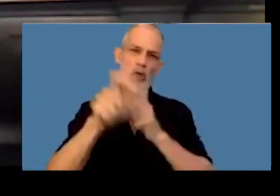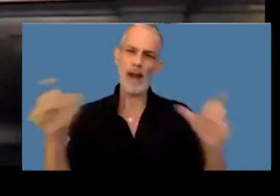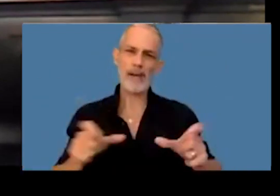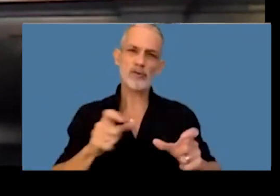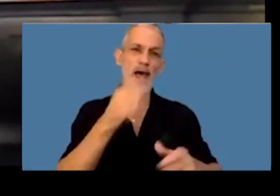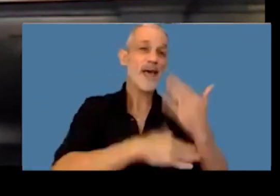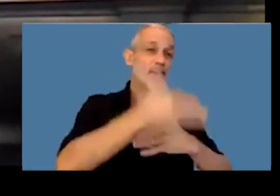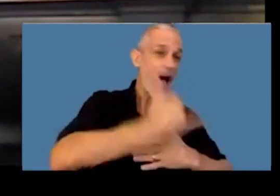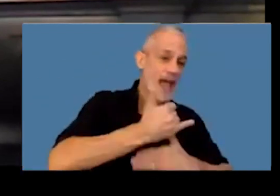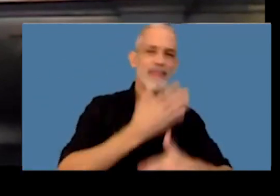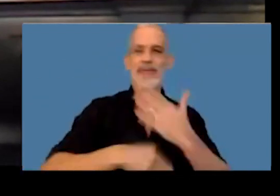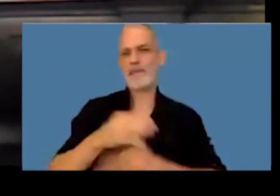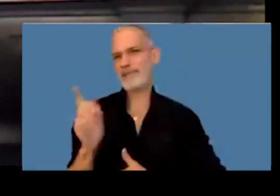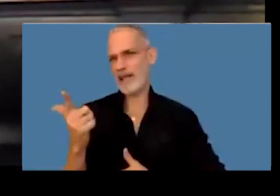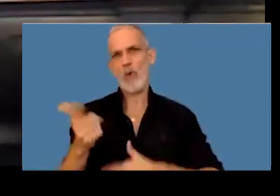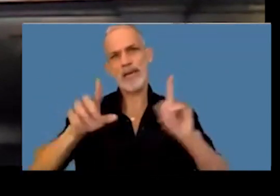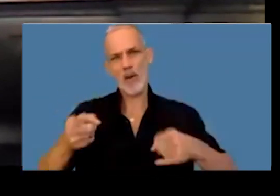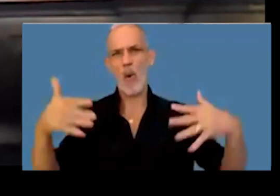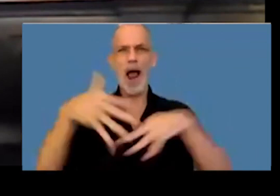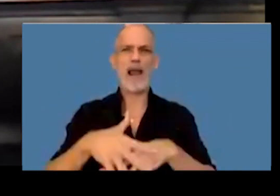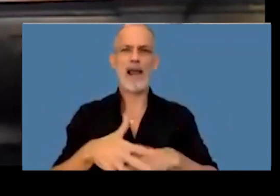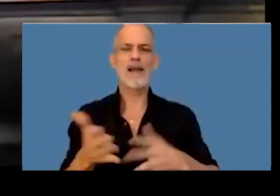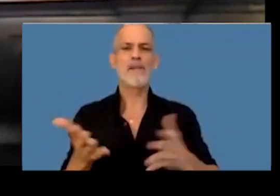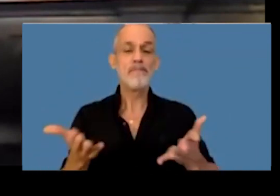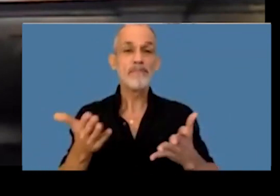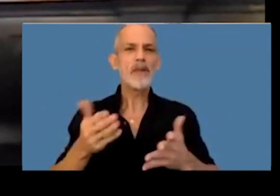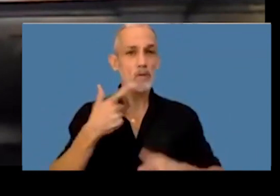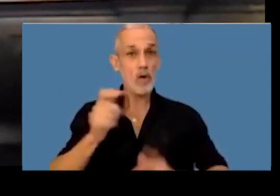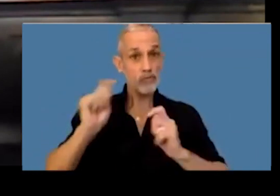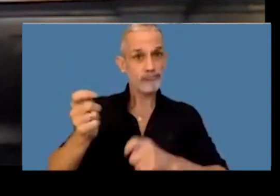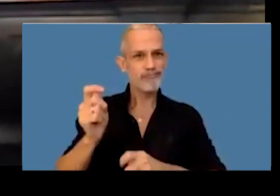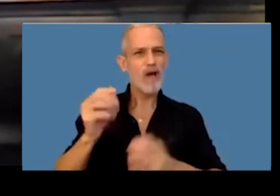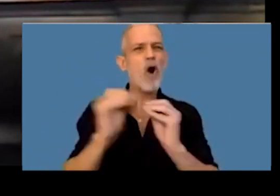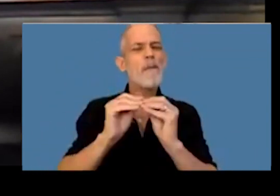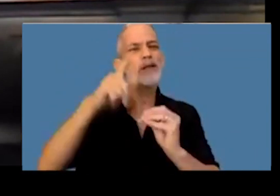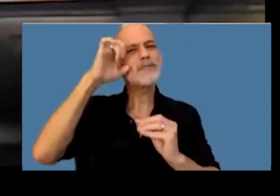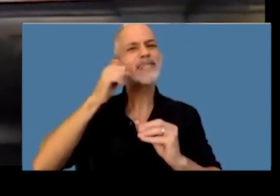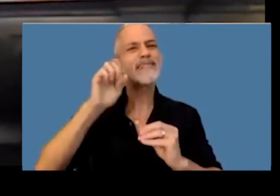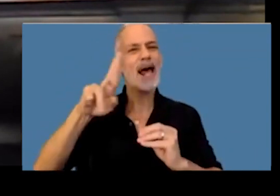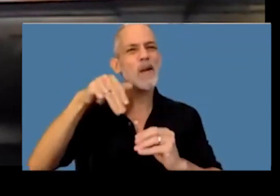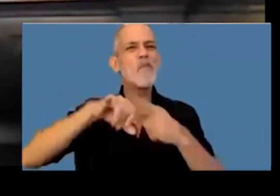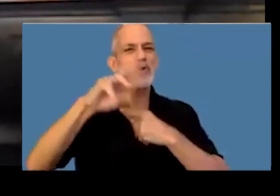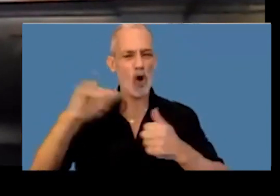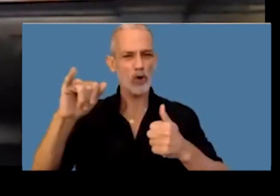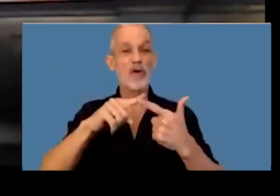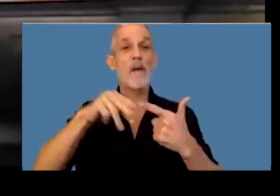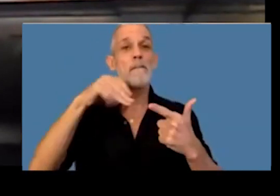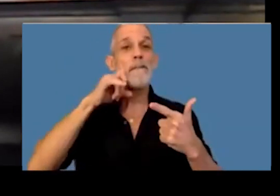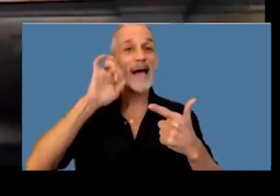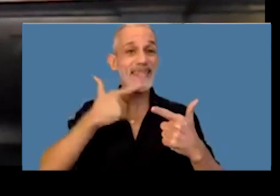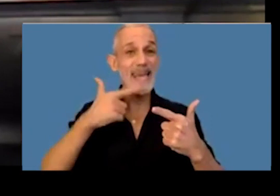discapacidad. Yo le quiero dejar la palabra a mi compañero César Muñoz. Matías también se va a quedar